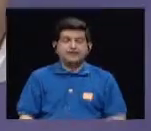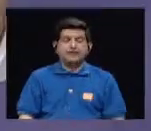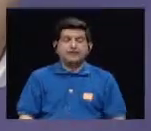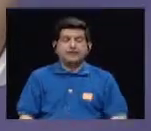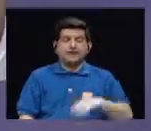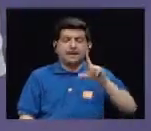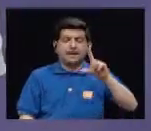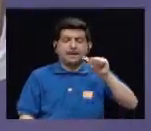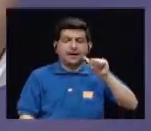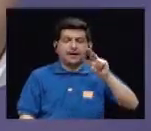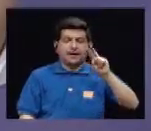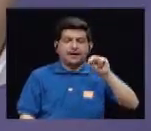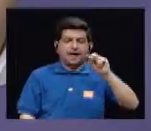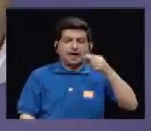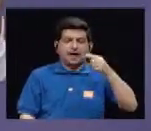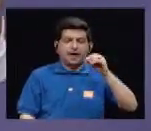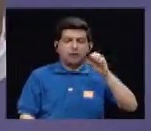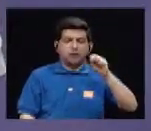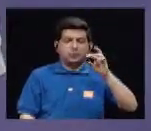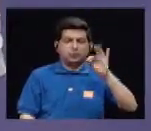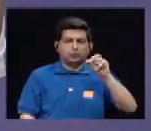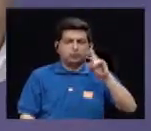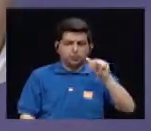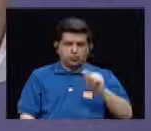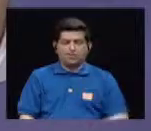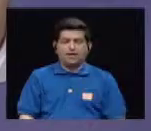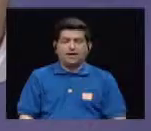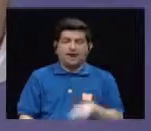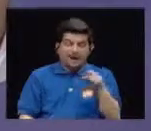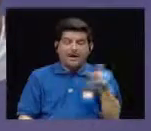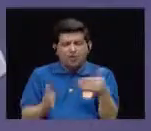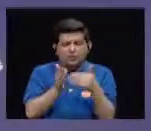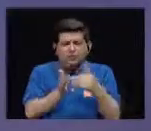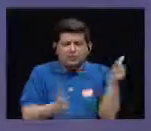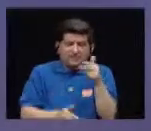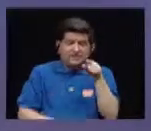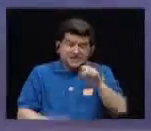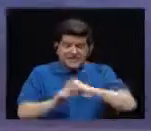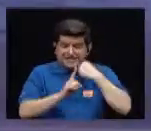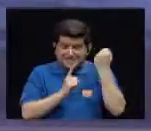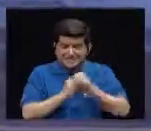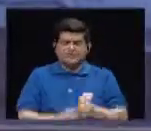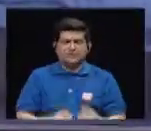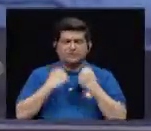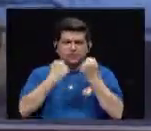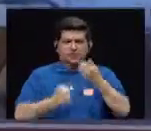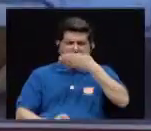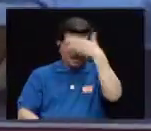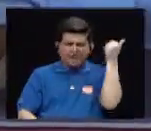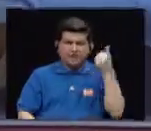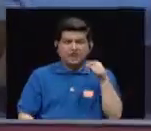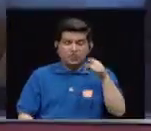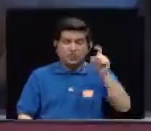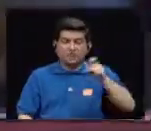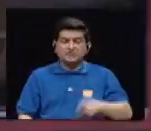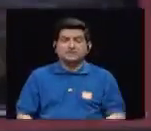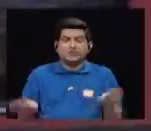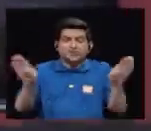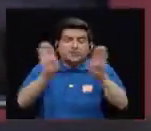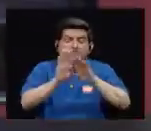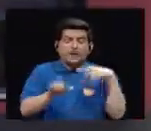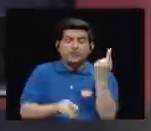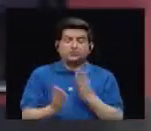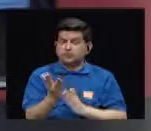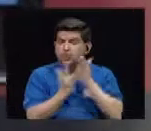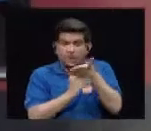caso de La Angostura, volver a grabar en La Angostura, porque para el caso del Héroe Olvidado, La Angostura fue todo un... porque cerramos La Angostura. La única